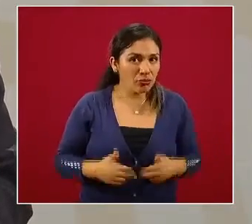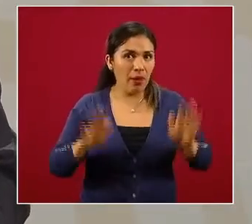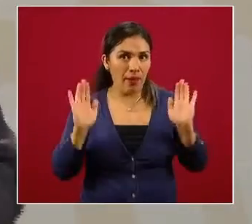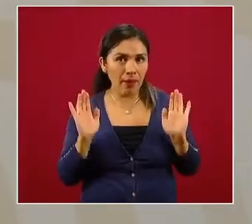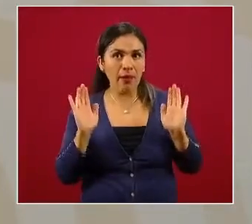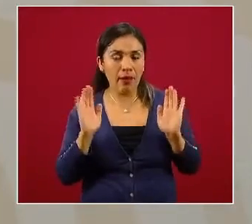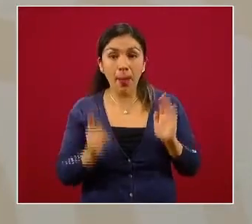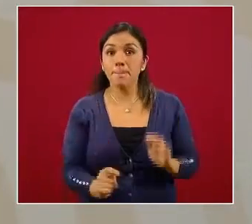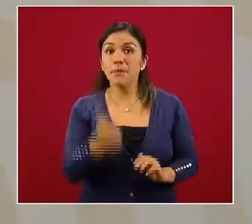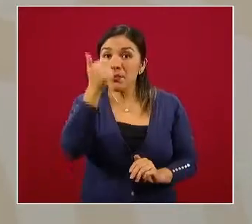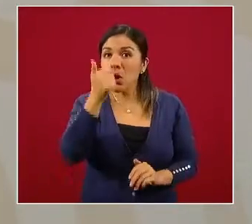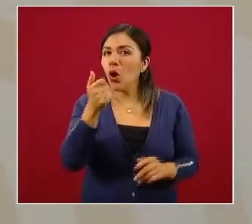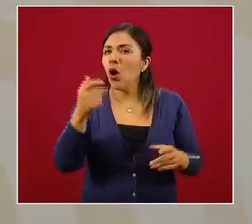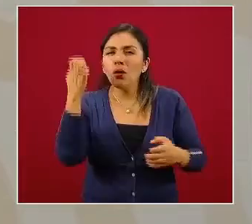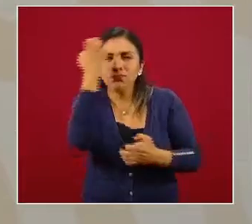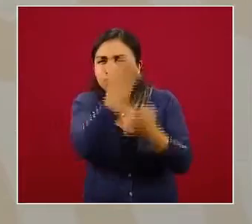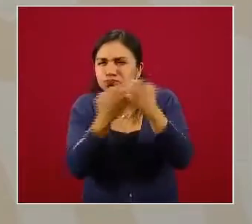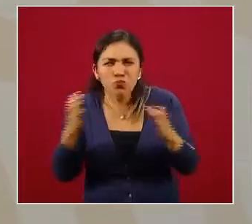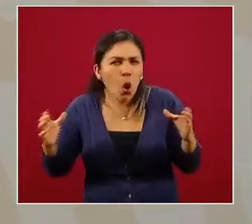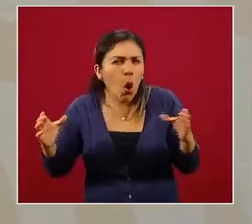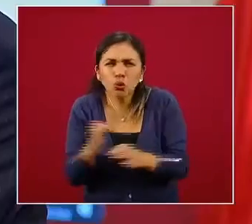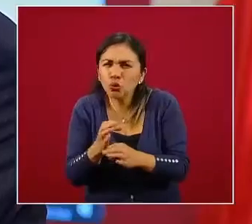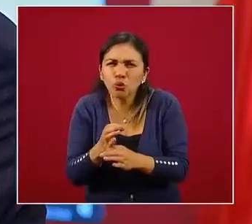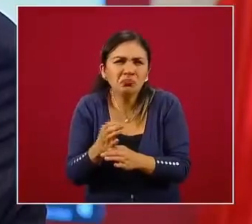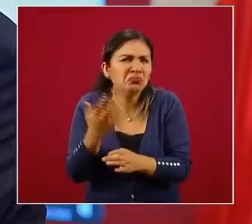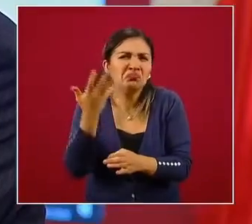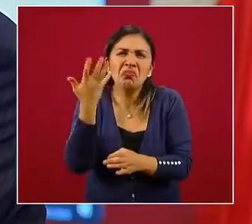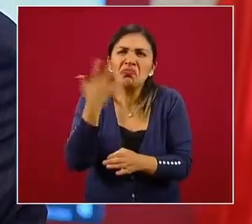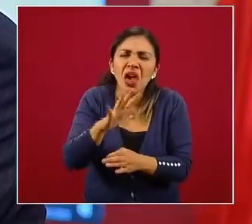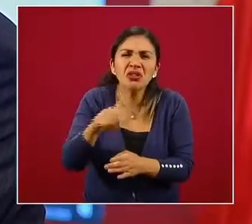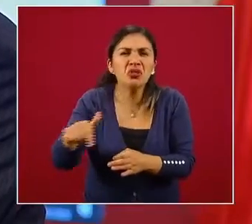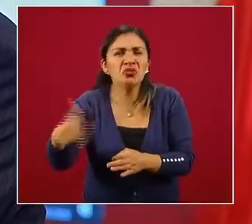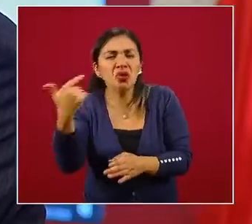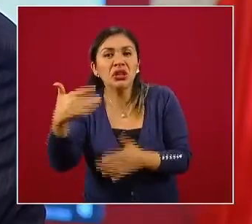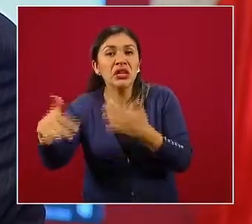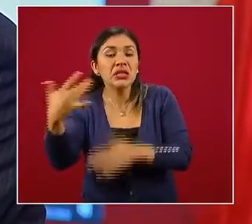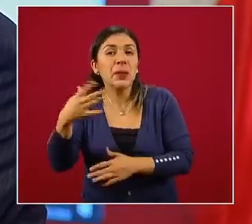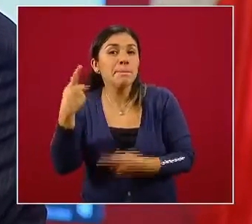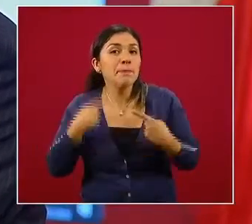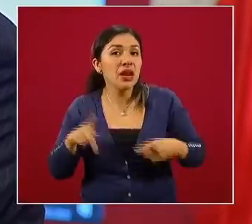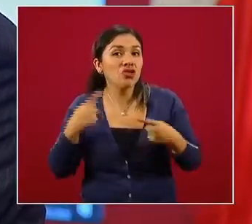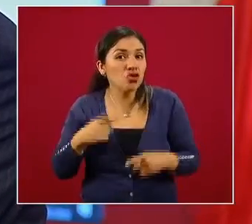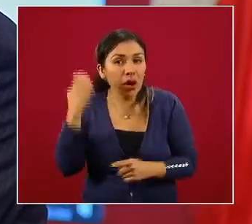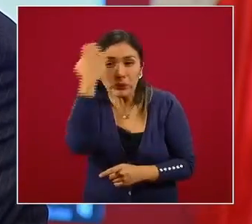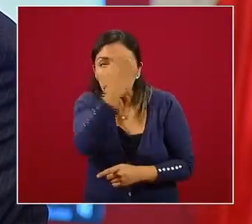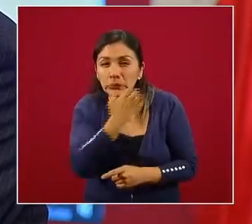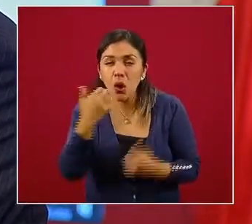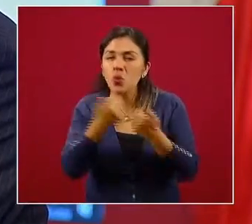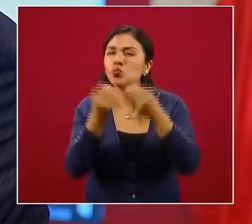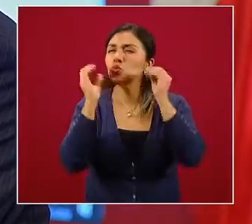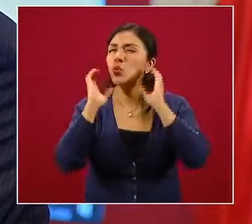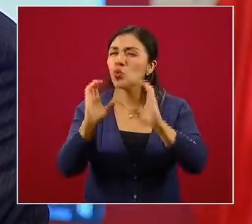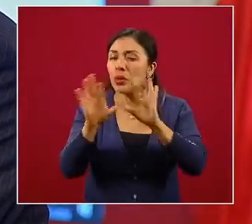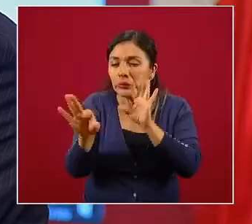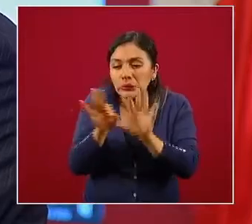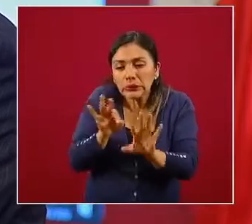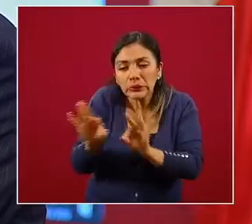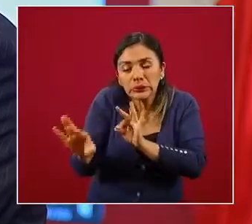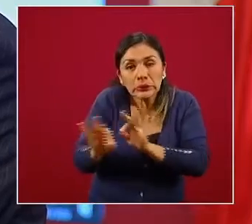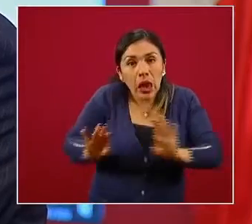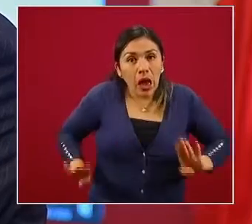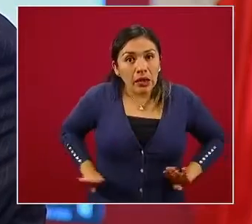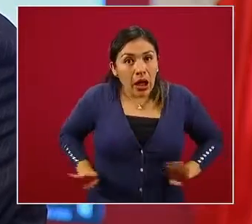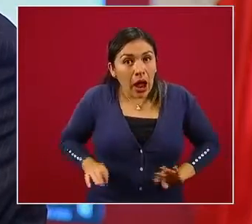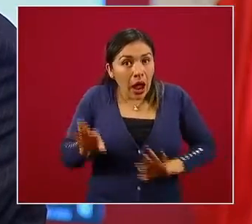Al inicio se hacen ensayos muy chiquitos, 10, 12, 15 personas, muy cuidadosamente seleccionadas, y